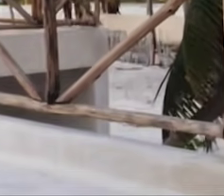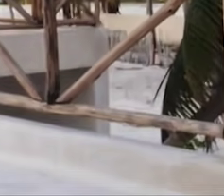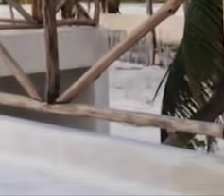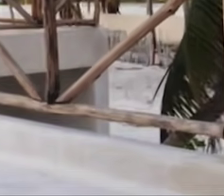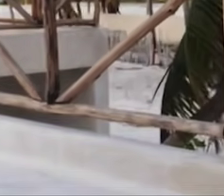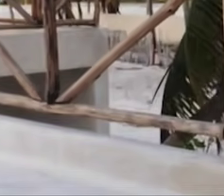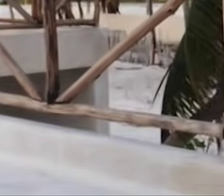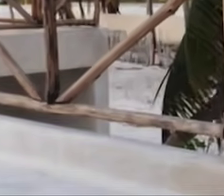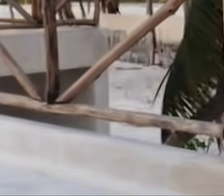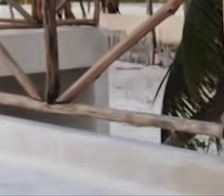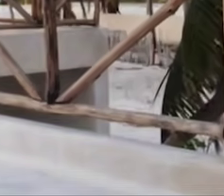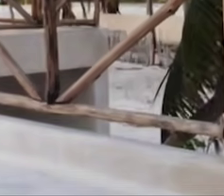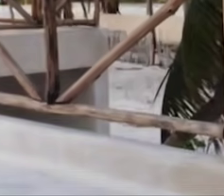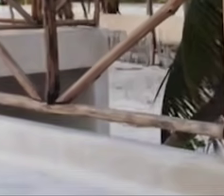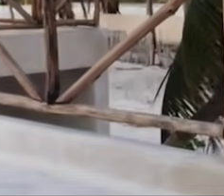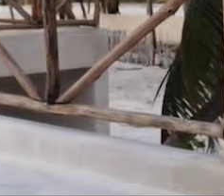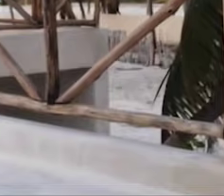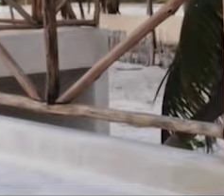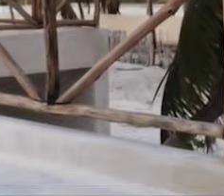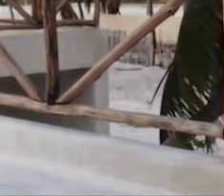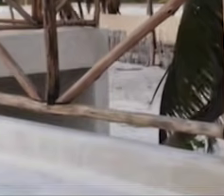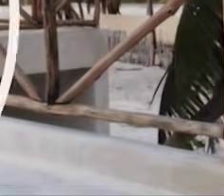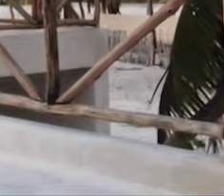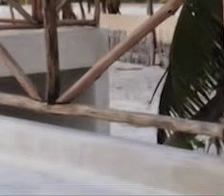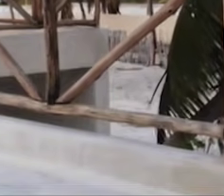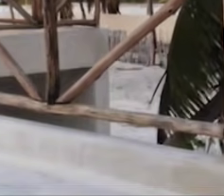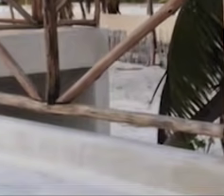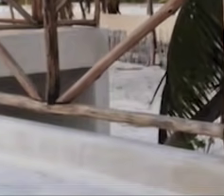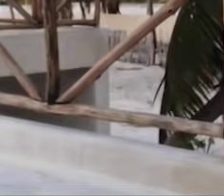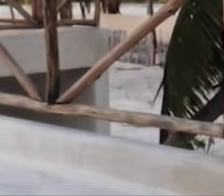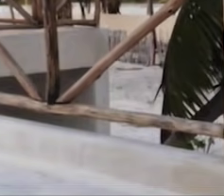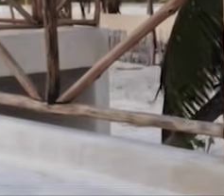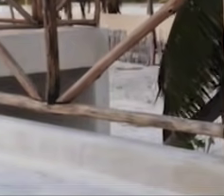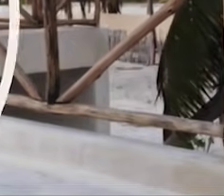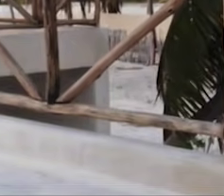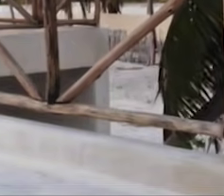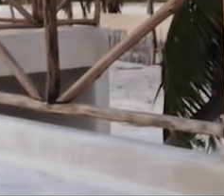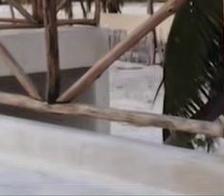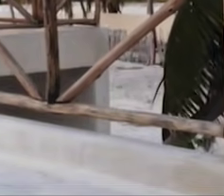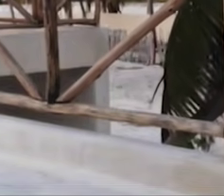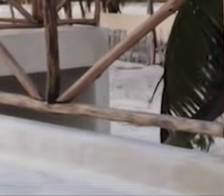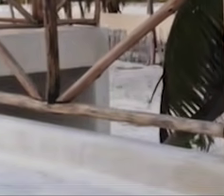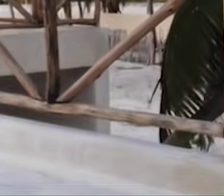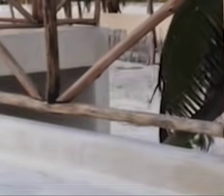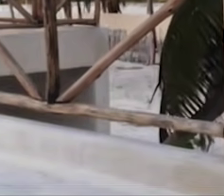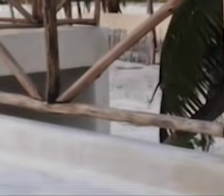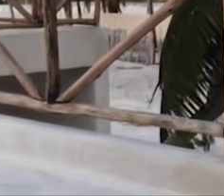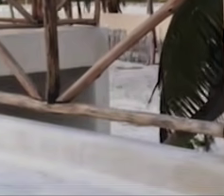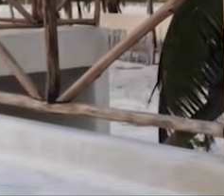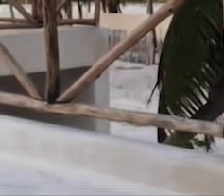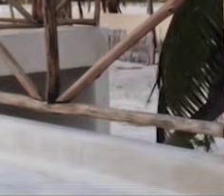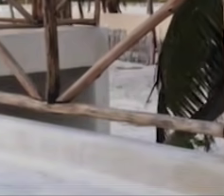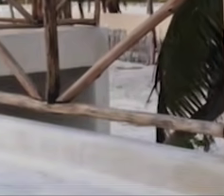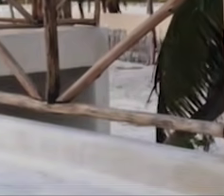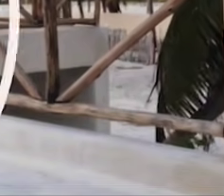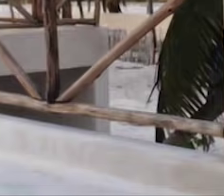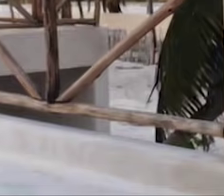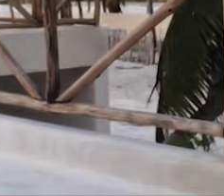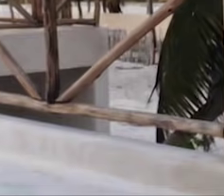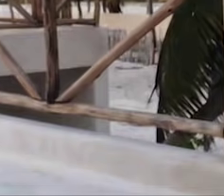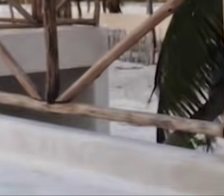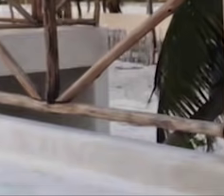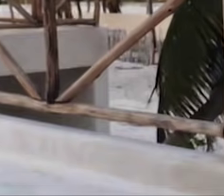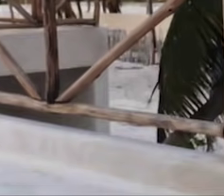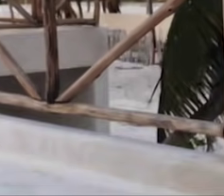Uno, dos, tres. Mantenemos en esta ocasión 3 segundos. Uno, dos, tres.